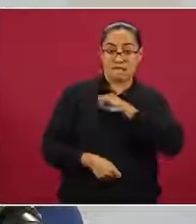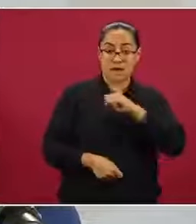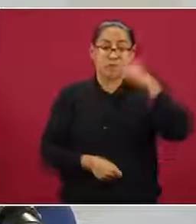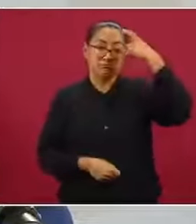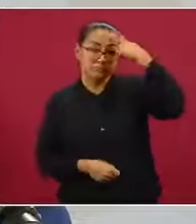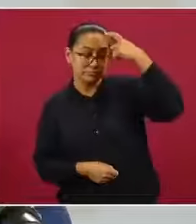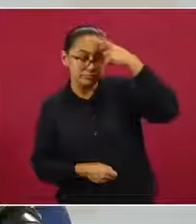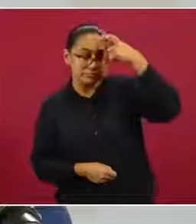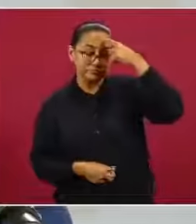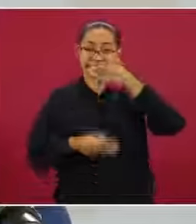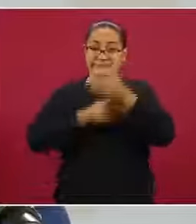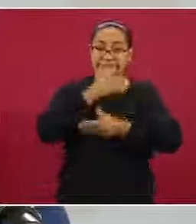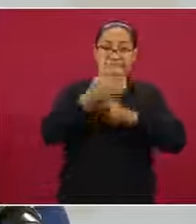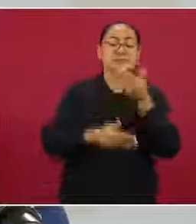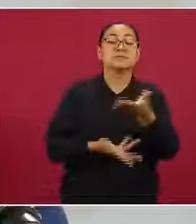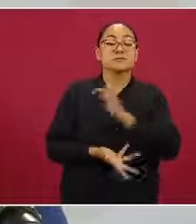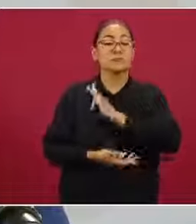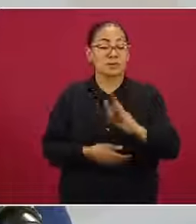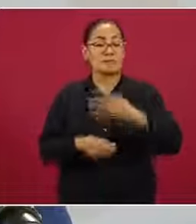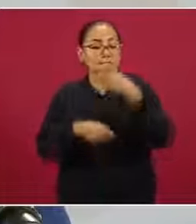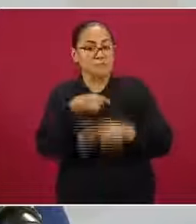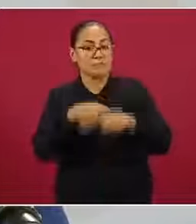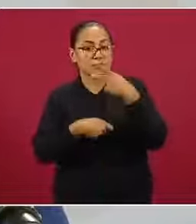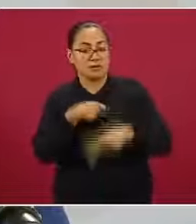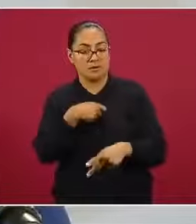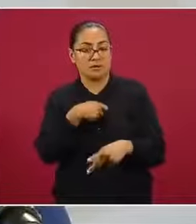subyacente el factor de riesgo del sobrepeso y la obesidad.